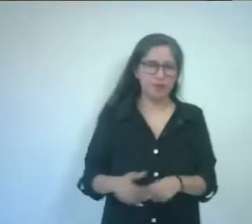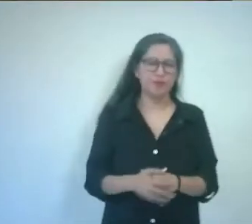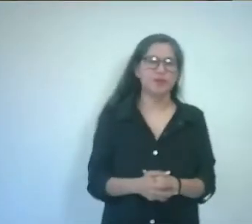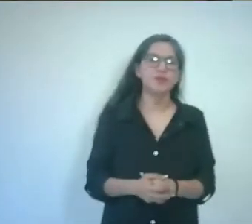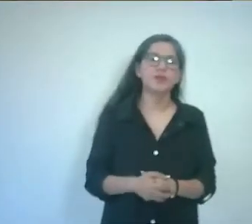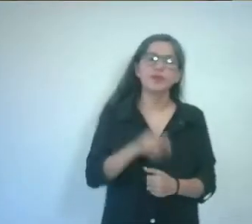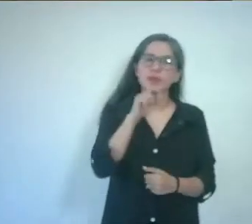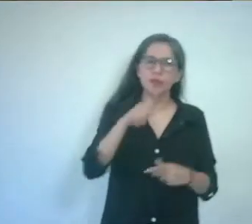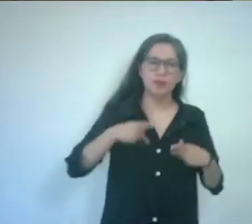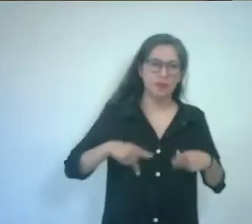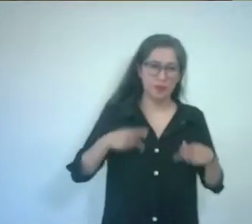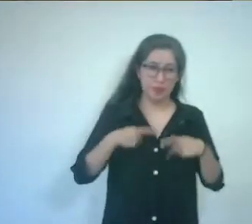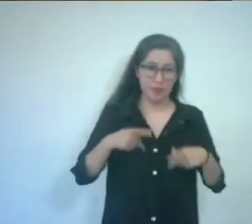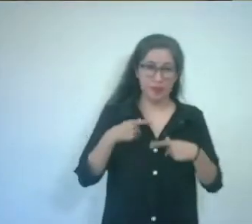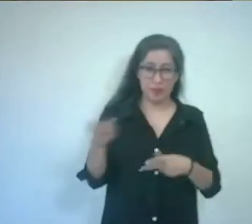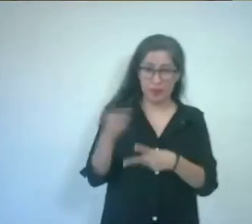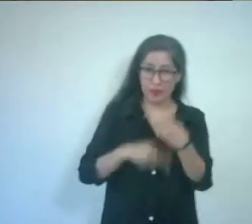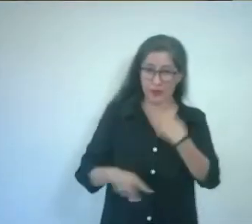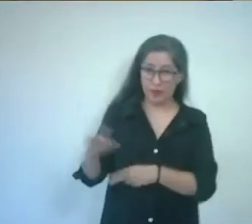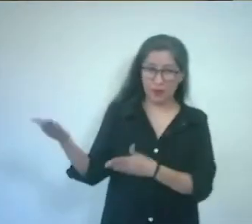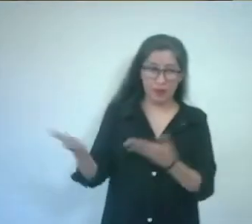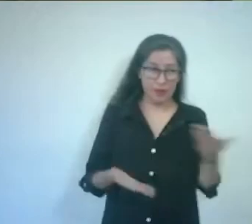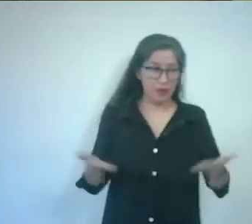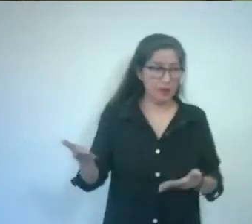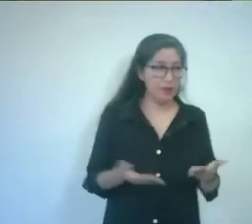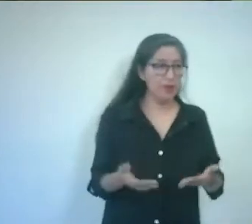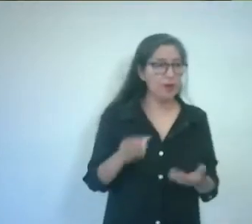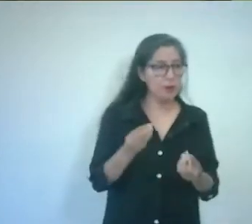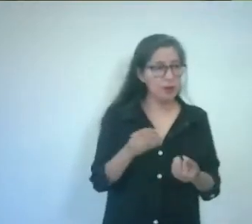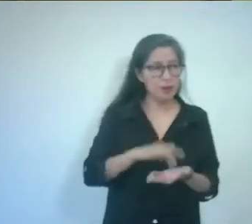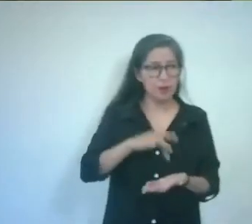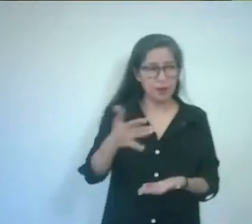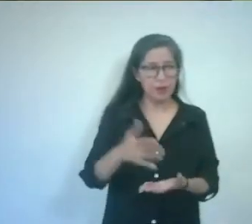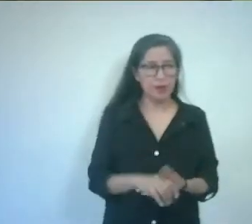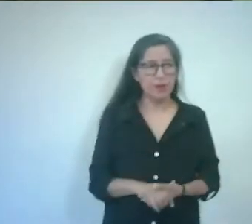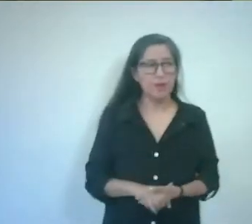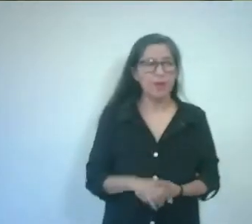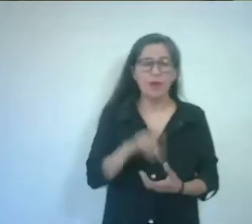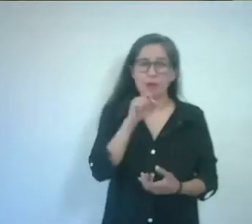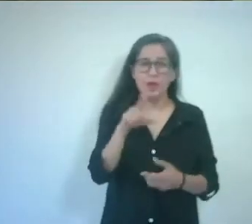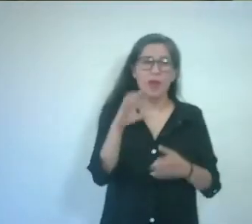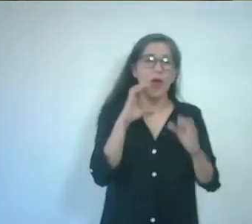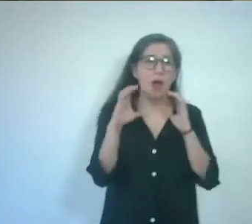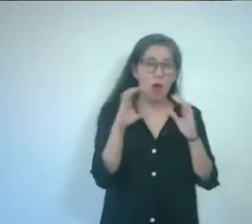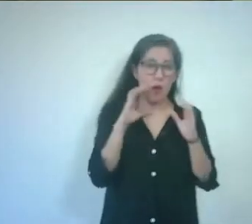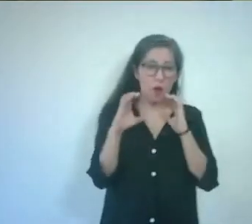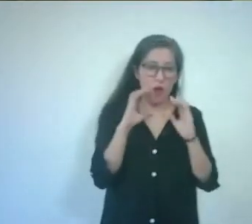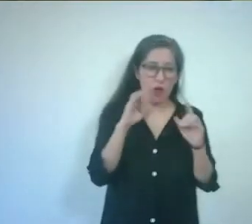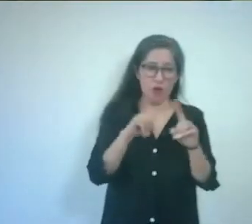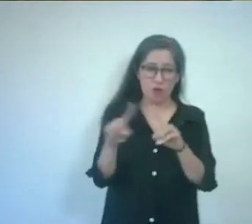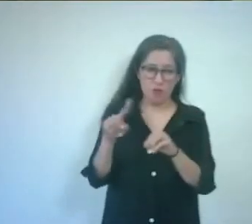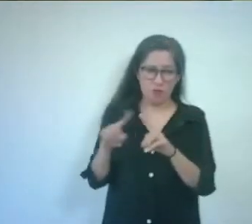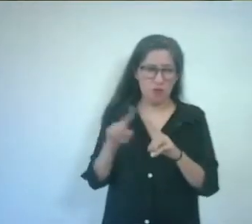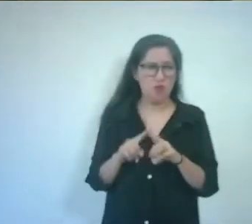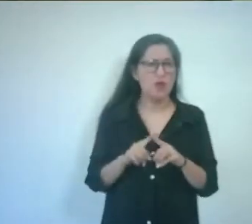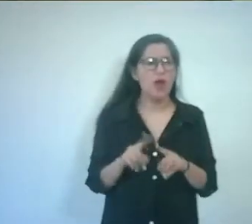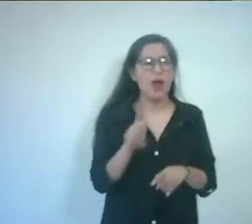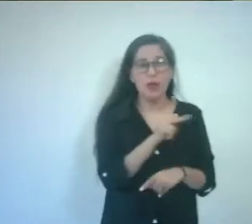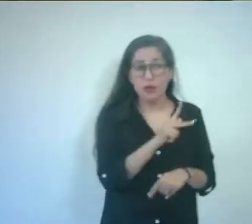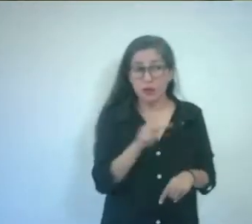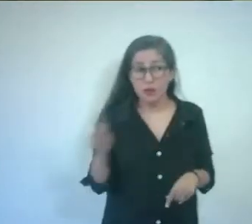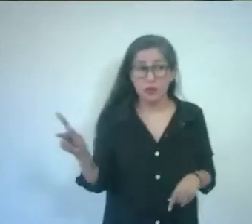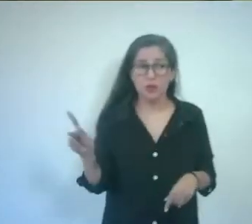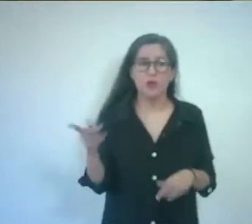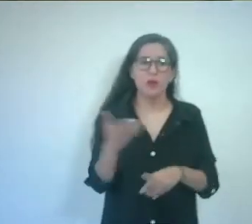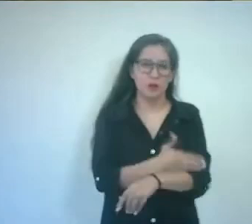las personas funcionarias que el día de hoy están con nosotros, muchas gracias. A los medios de comunicación, a todos y todas